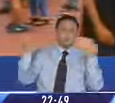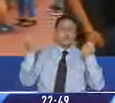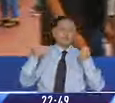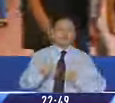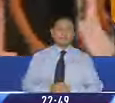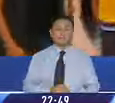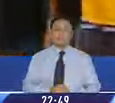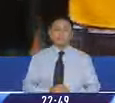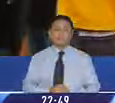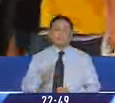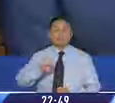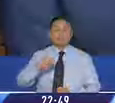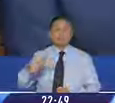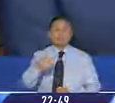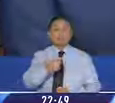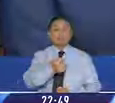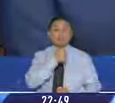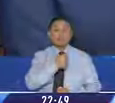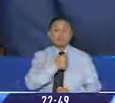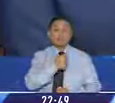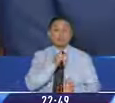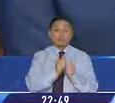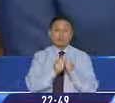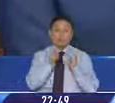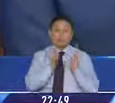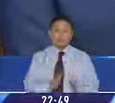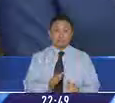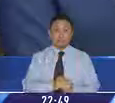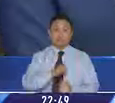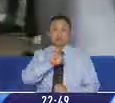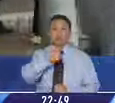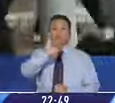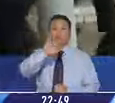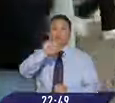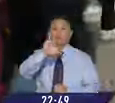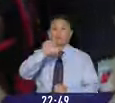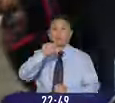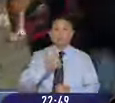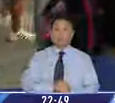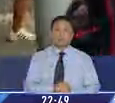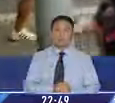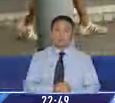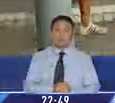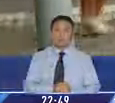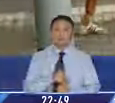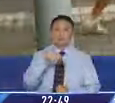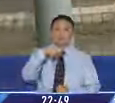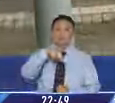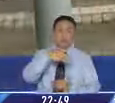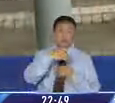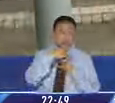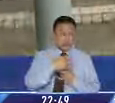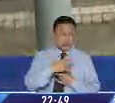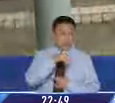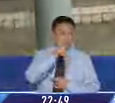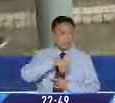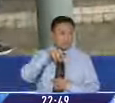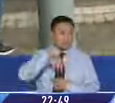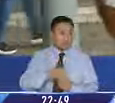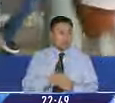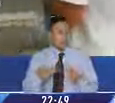hermandad. Así lo reconoce la periodista deportiva brasileña Bianca Molina. Acá me gusta que el pueblo local está